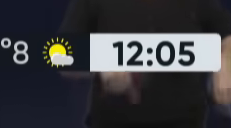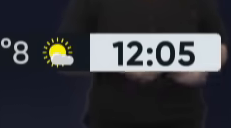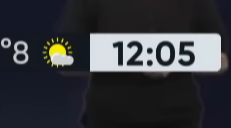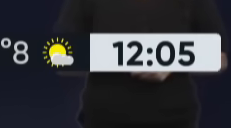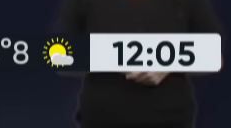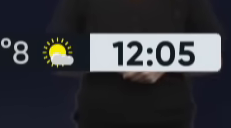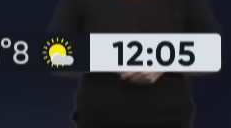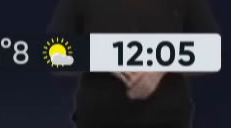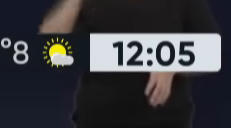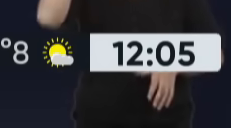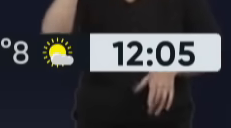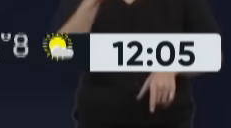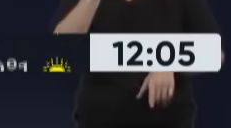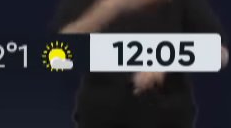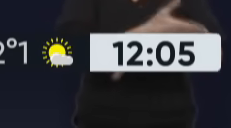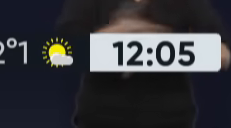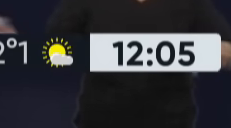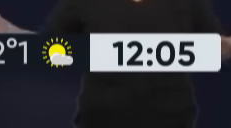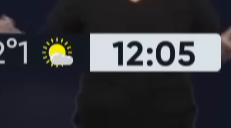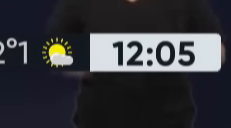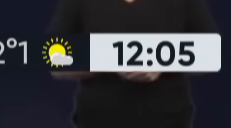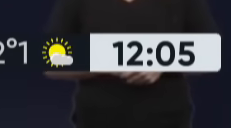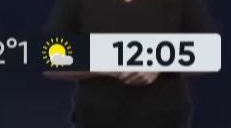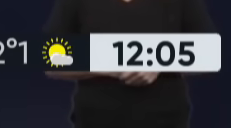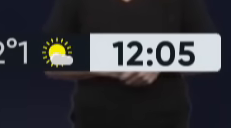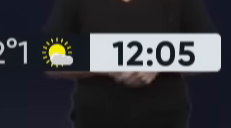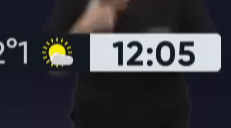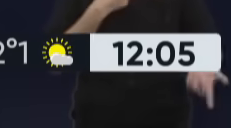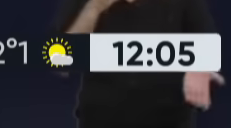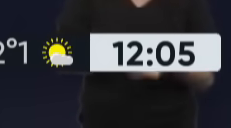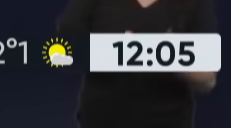Perdón la extensión. No, me quería seguir hablando, bueno, chau.